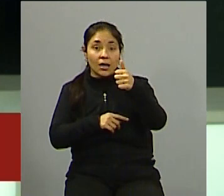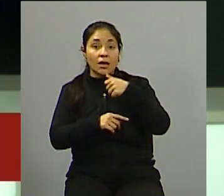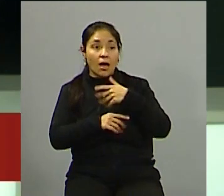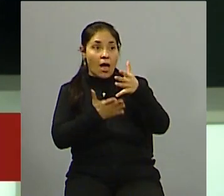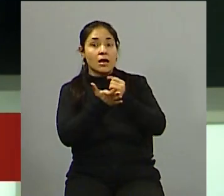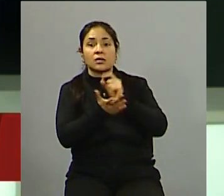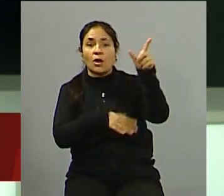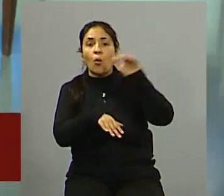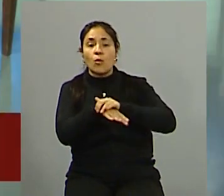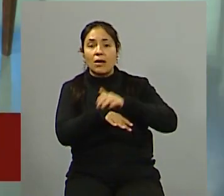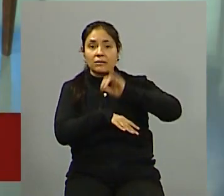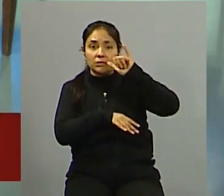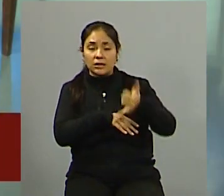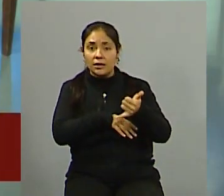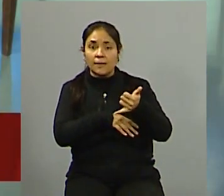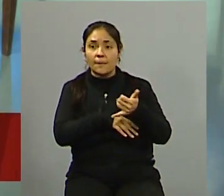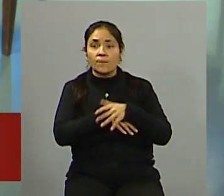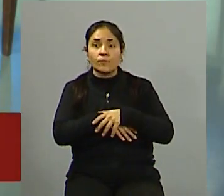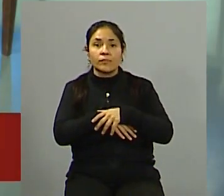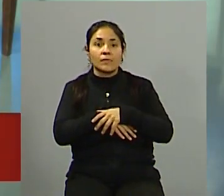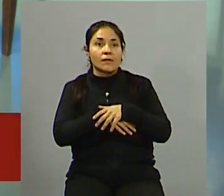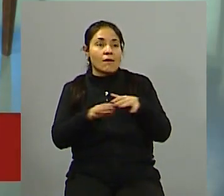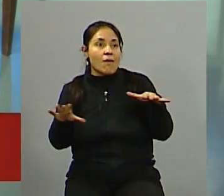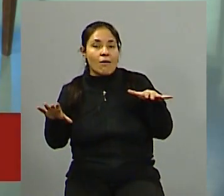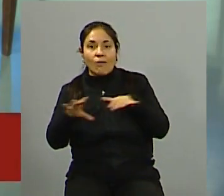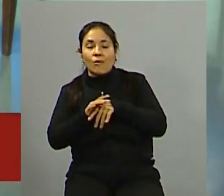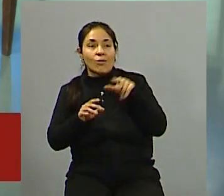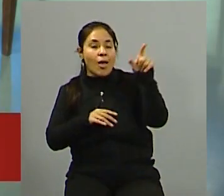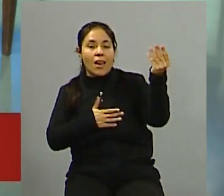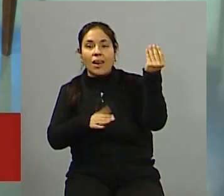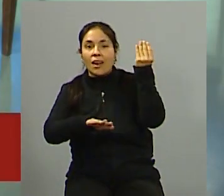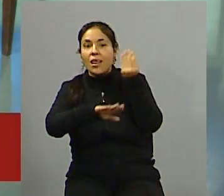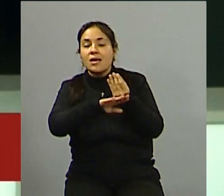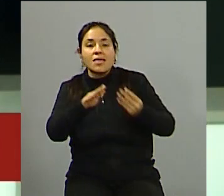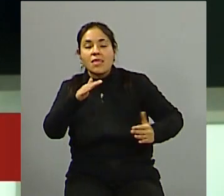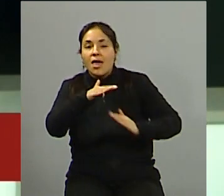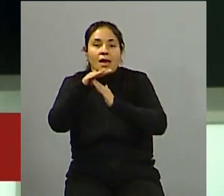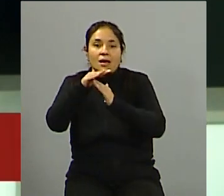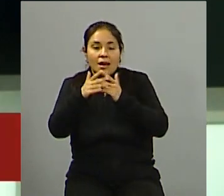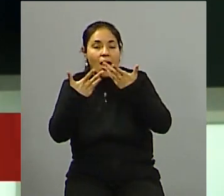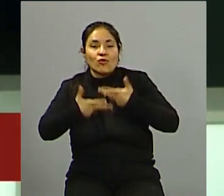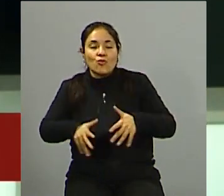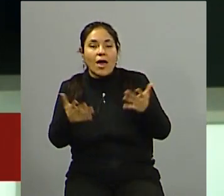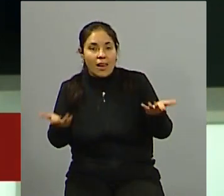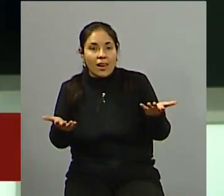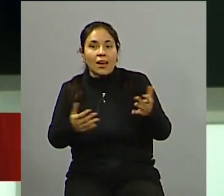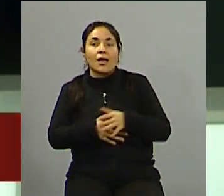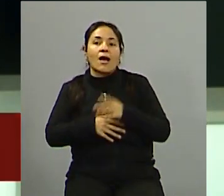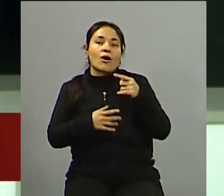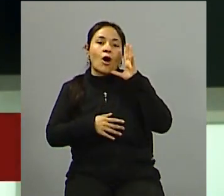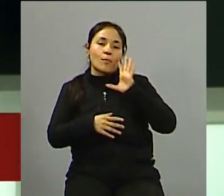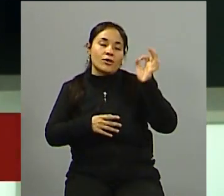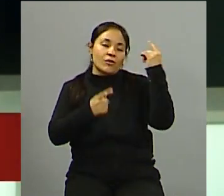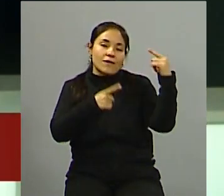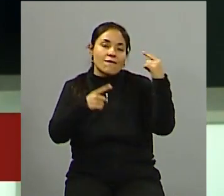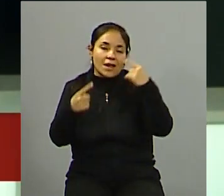es, en cierta forma, su líder autonómico natural. ¿Sí? Más allá que en este momento las diferencias que puedan tener de forma interna, y